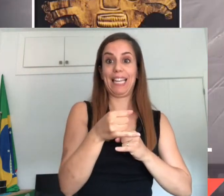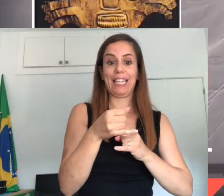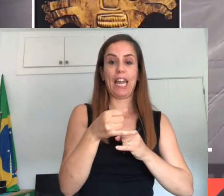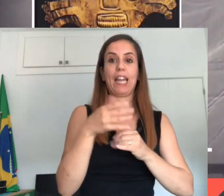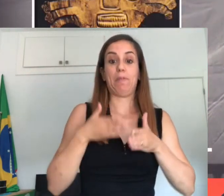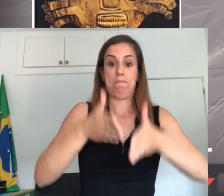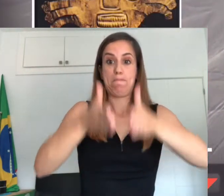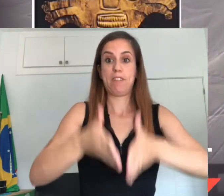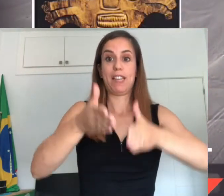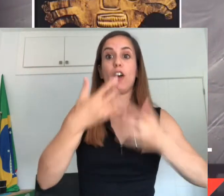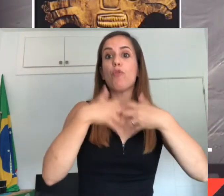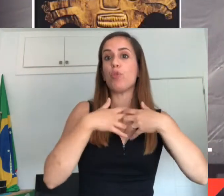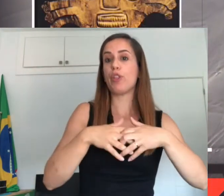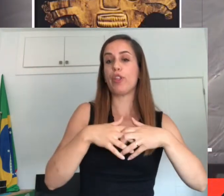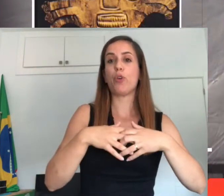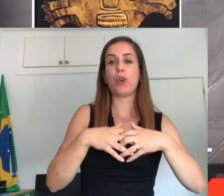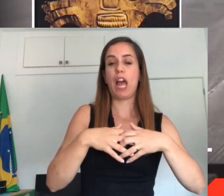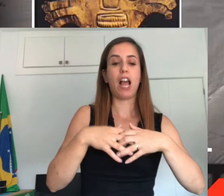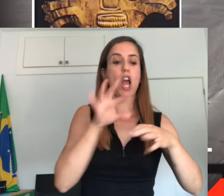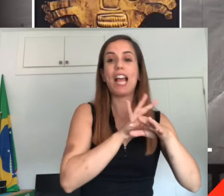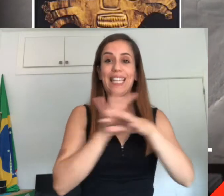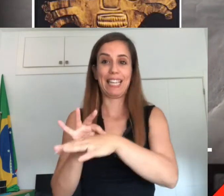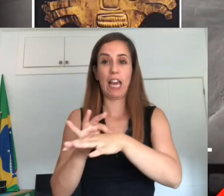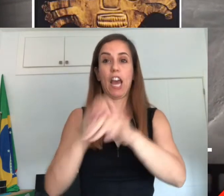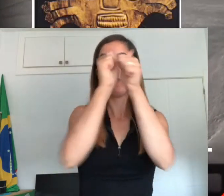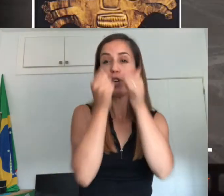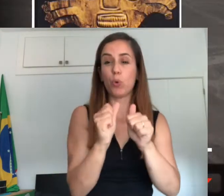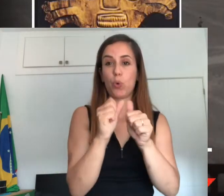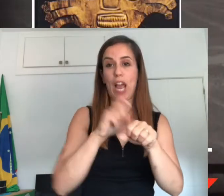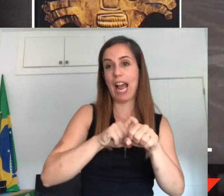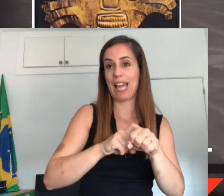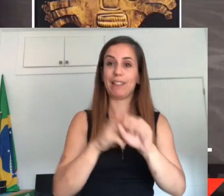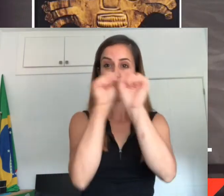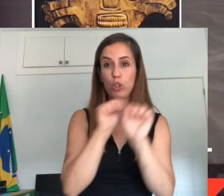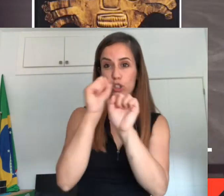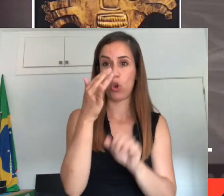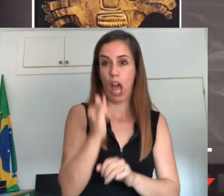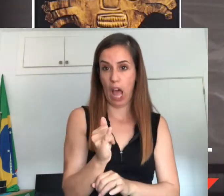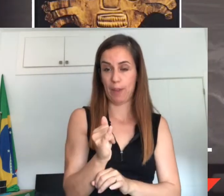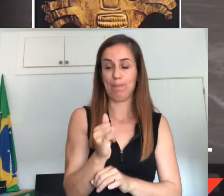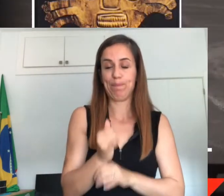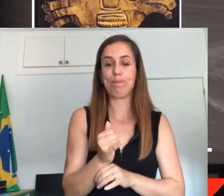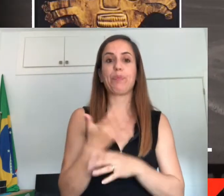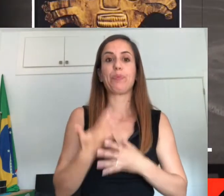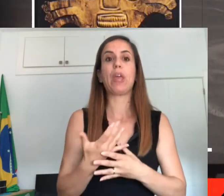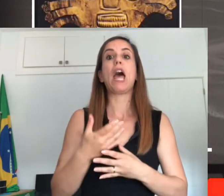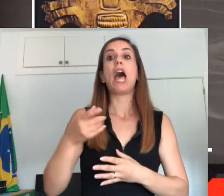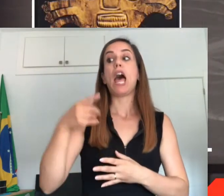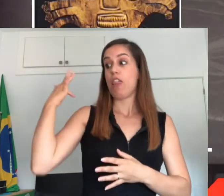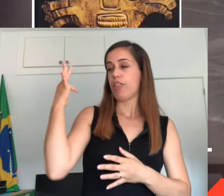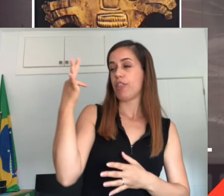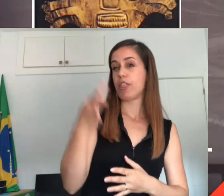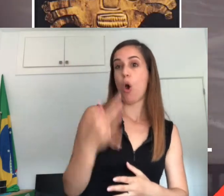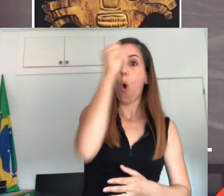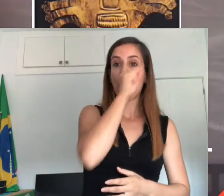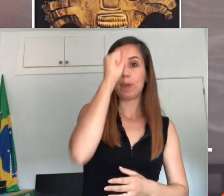como telares y sus figuras tenían carácter protector. Evidentemente, todas estas opiniones versadas tan